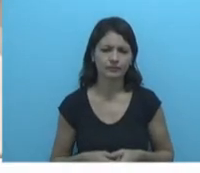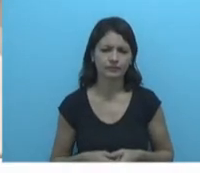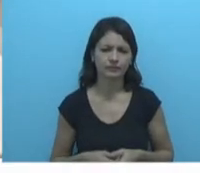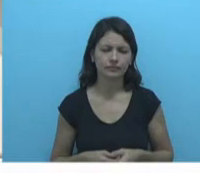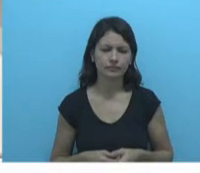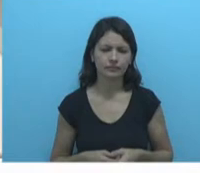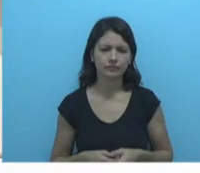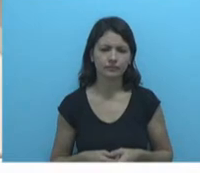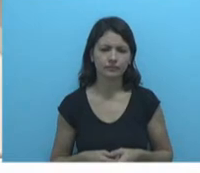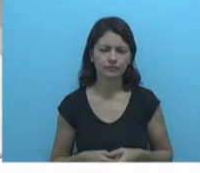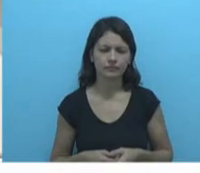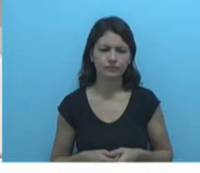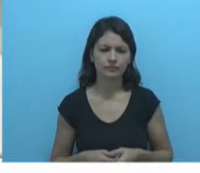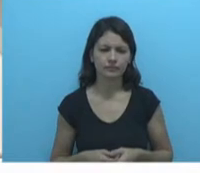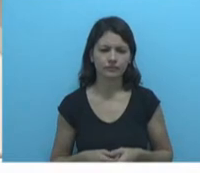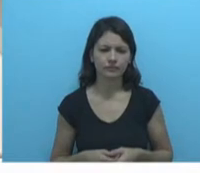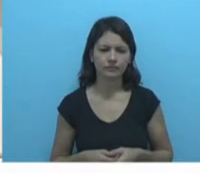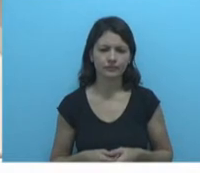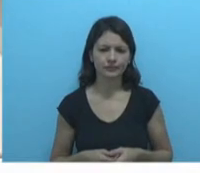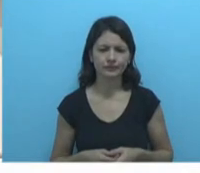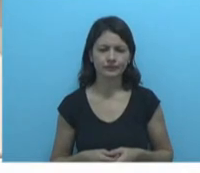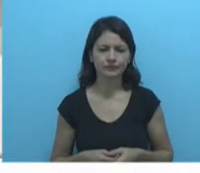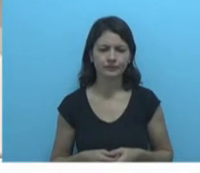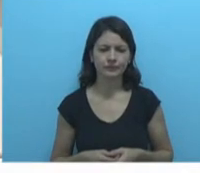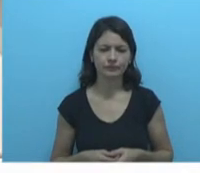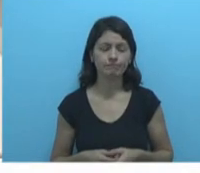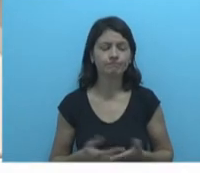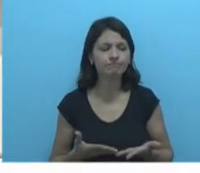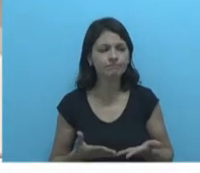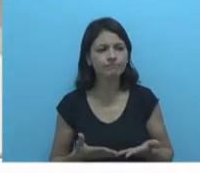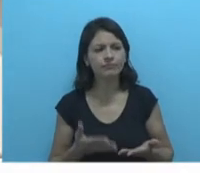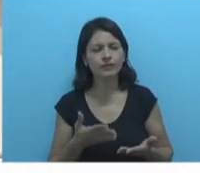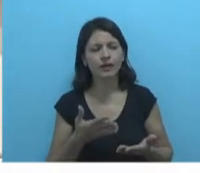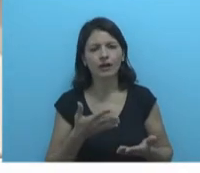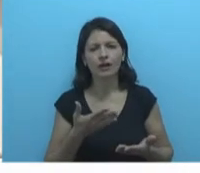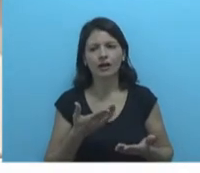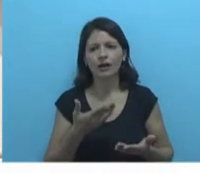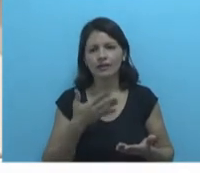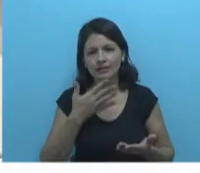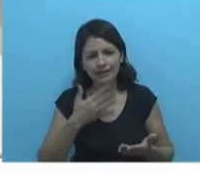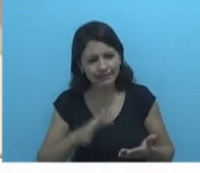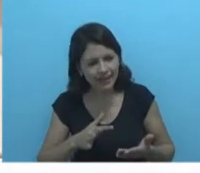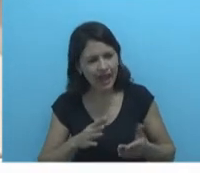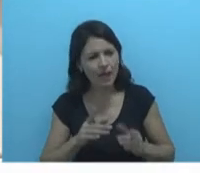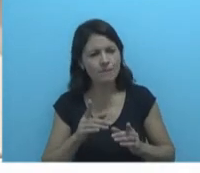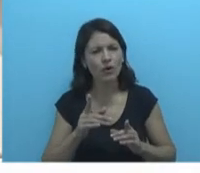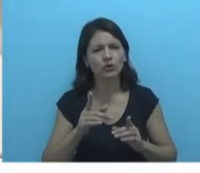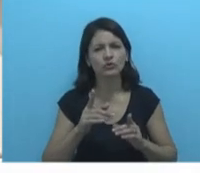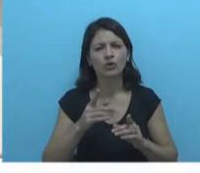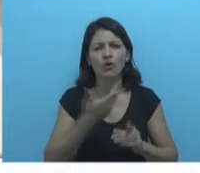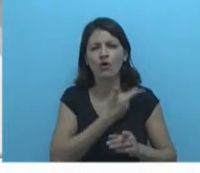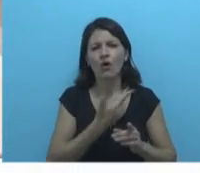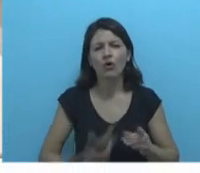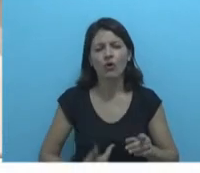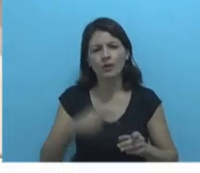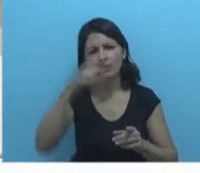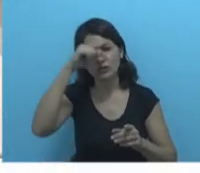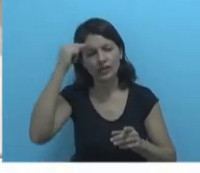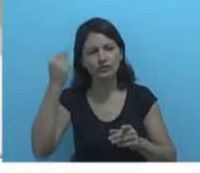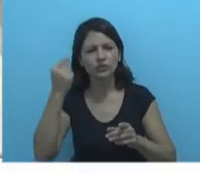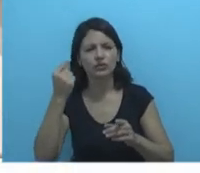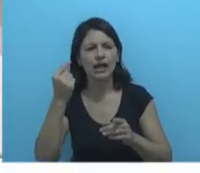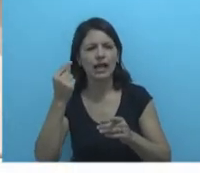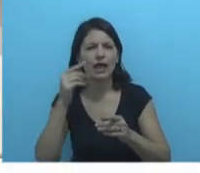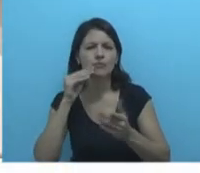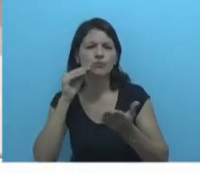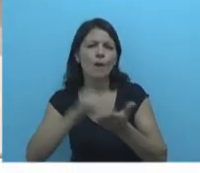Fe. Nosotros entendemos que el Gobierno Nacional pretenda cumplir algunas promesas de campaña